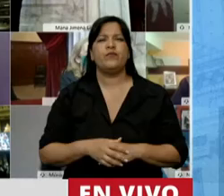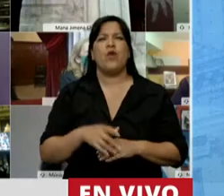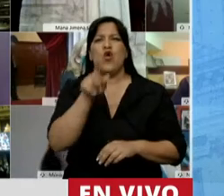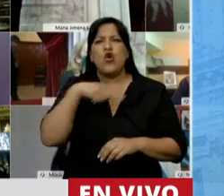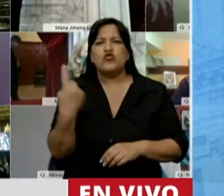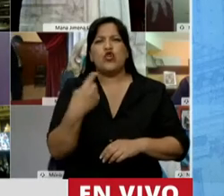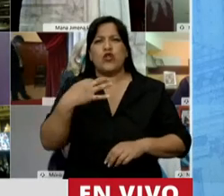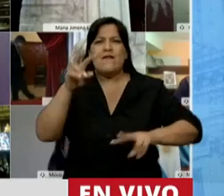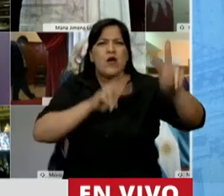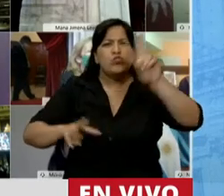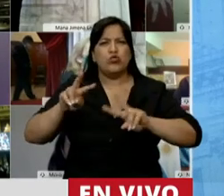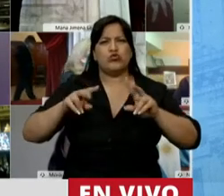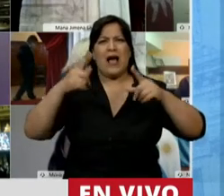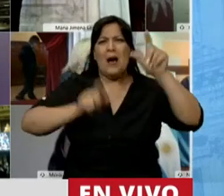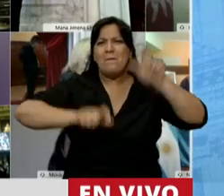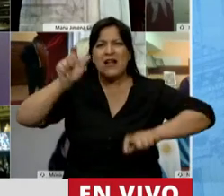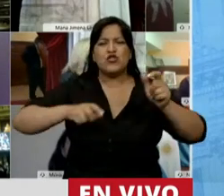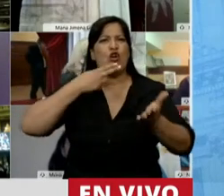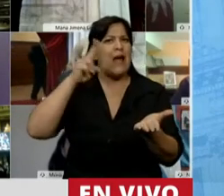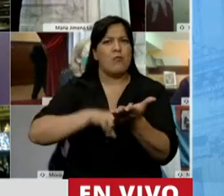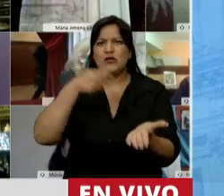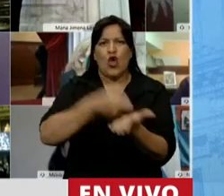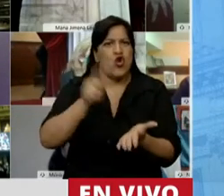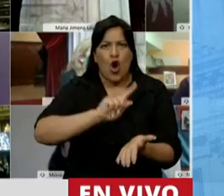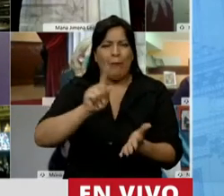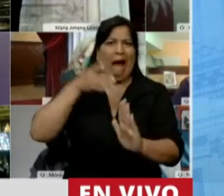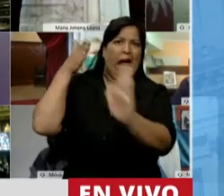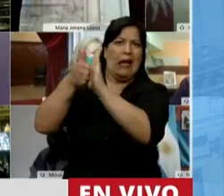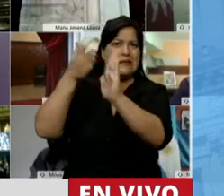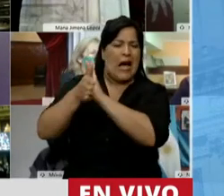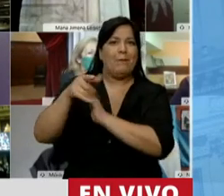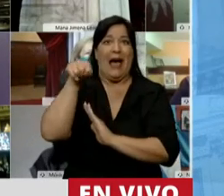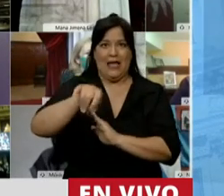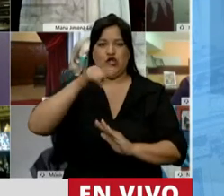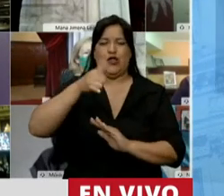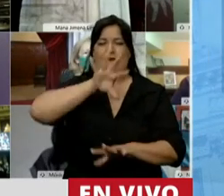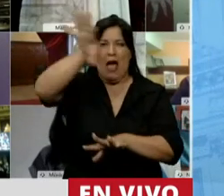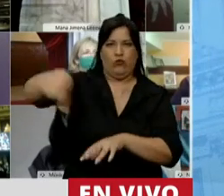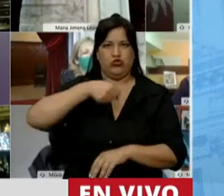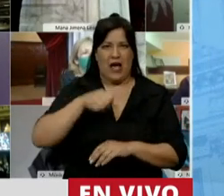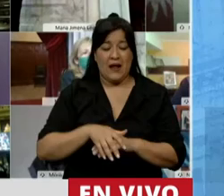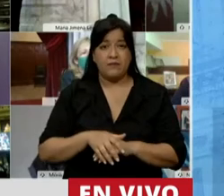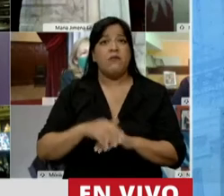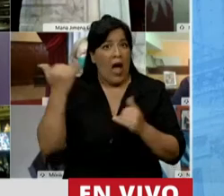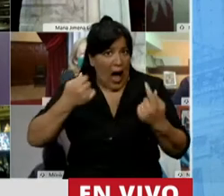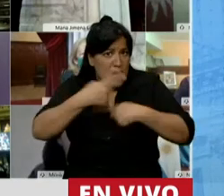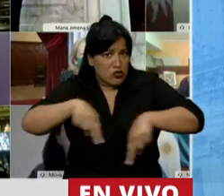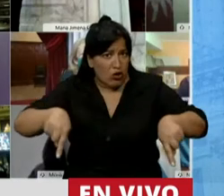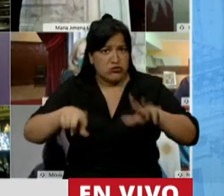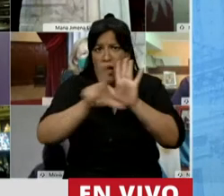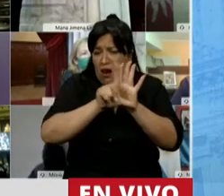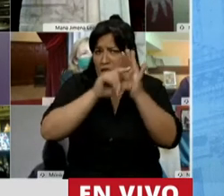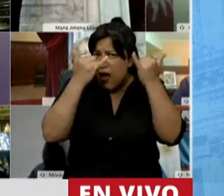Buscar a los evasores que están escapando del compromiso y del esfuerzo compartido. Y tenemos los instrumentos.